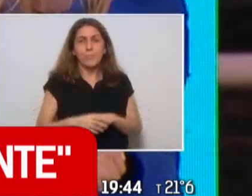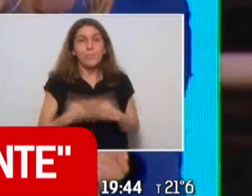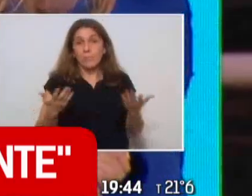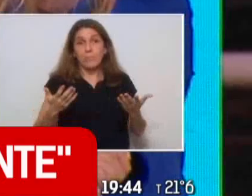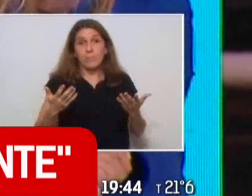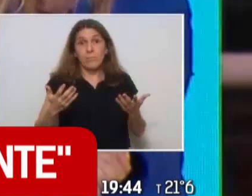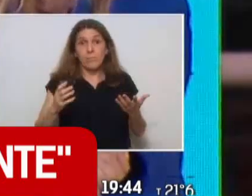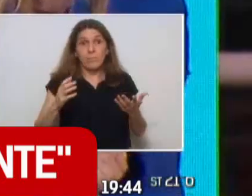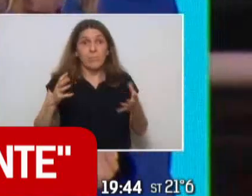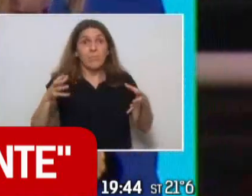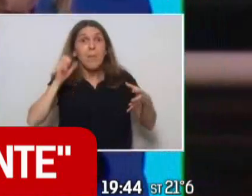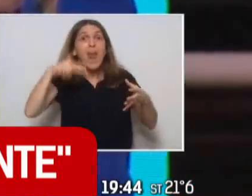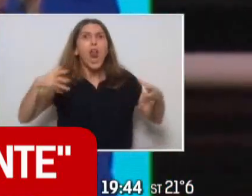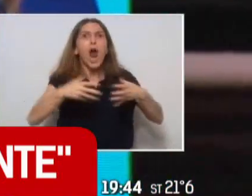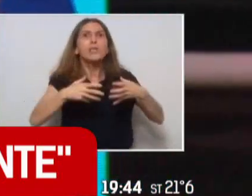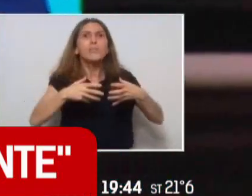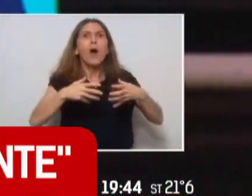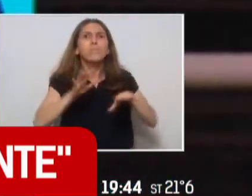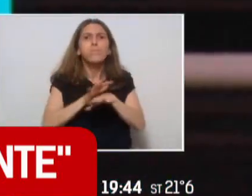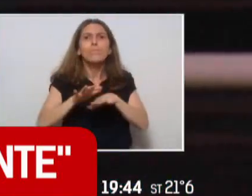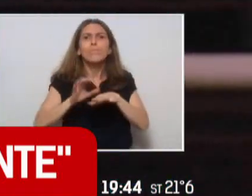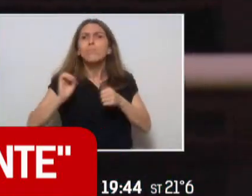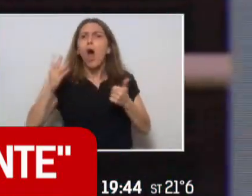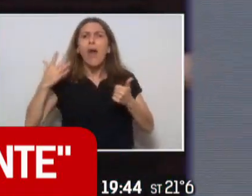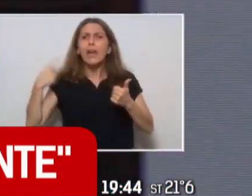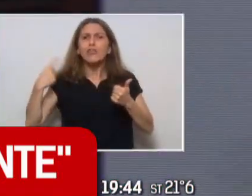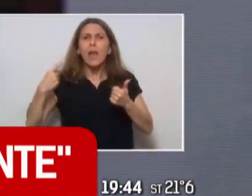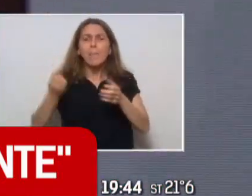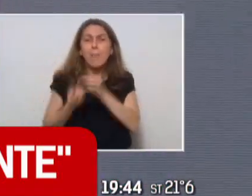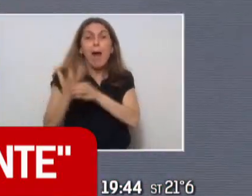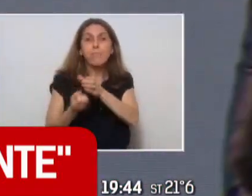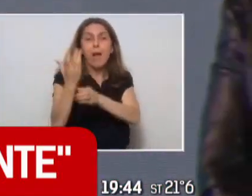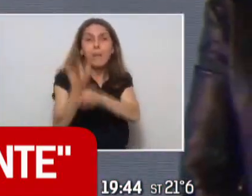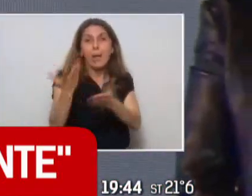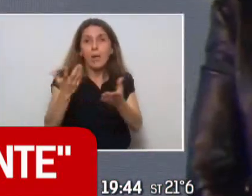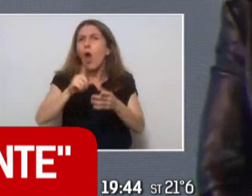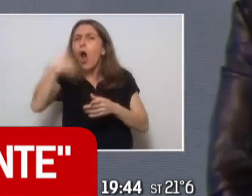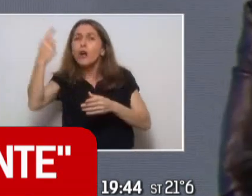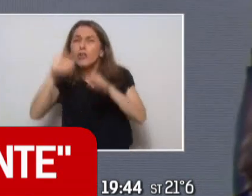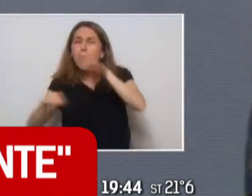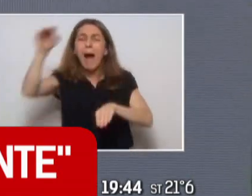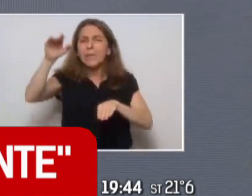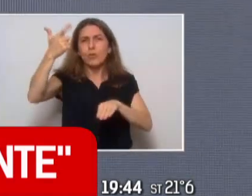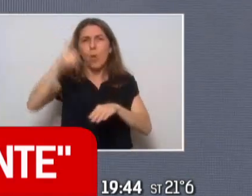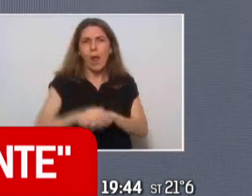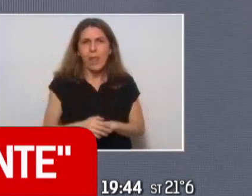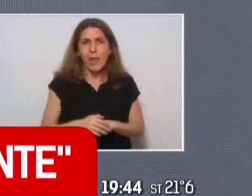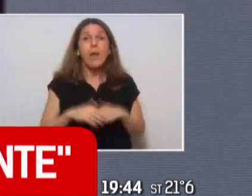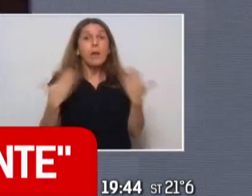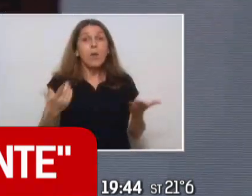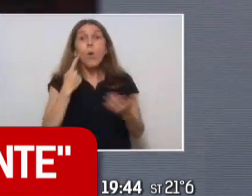Nada hay más moderno que el peronismo. Nada. Absolutamente nada. Y una vez